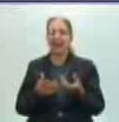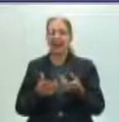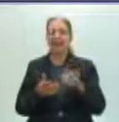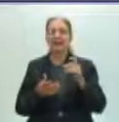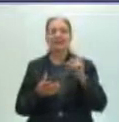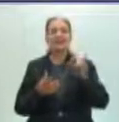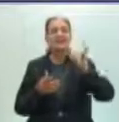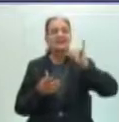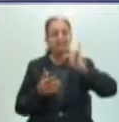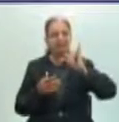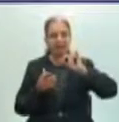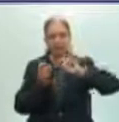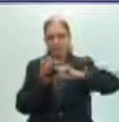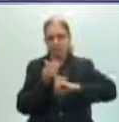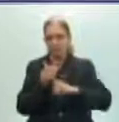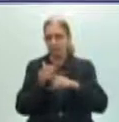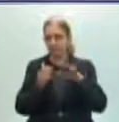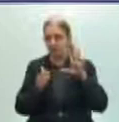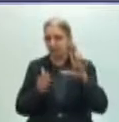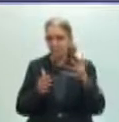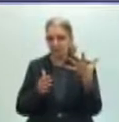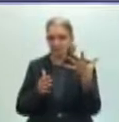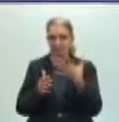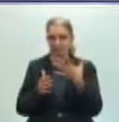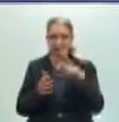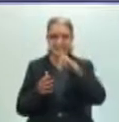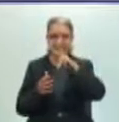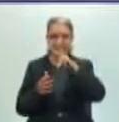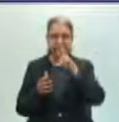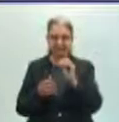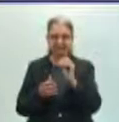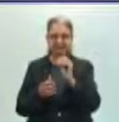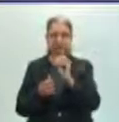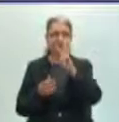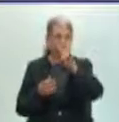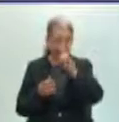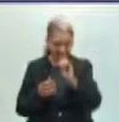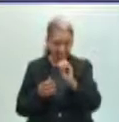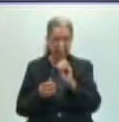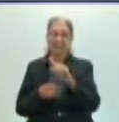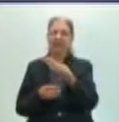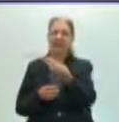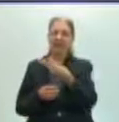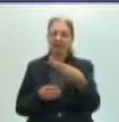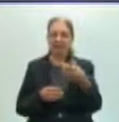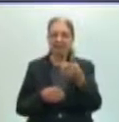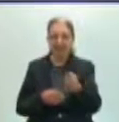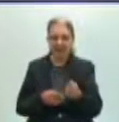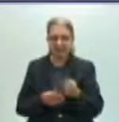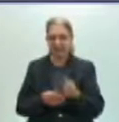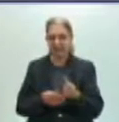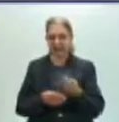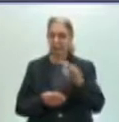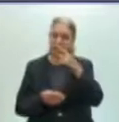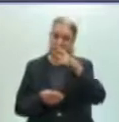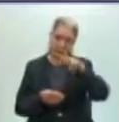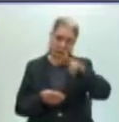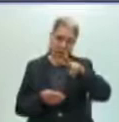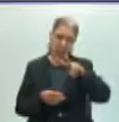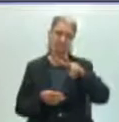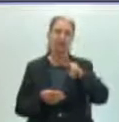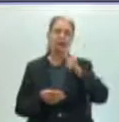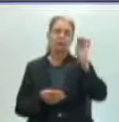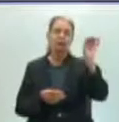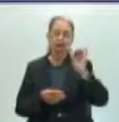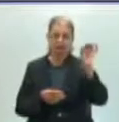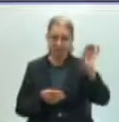hectáreas. No olvides la respuesta literal. El 12% de las hectáreas se dedica a la siembra de plátano